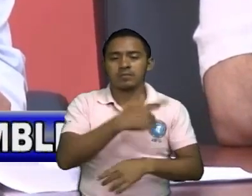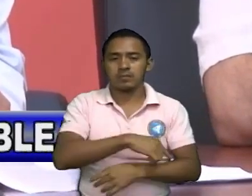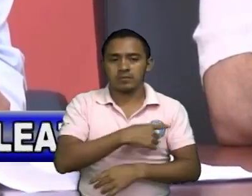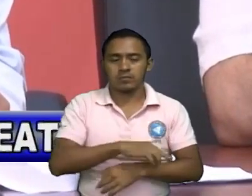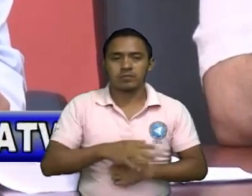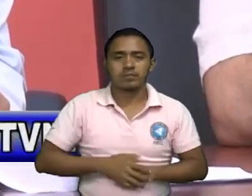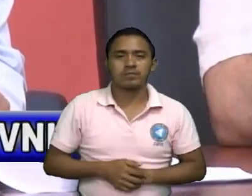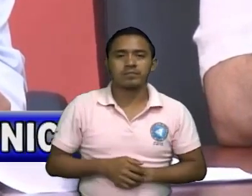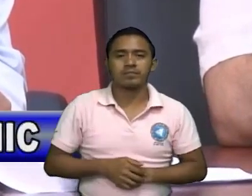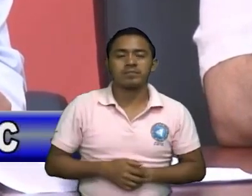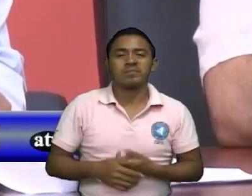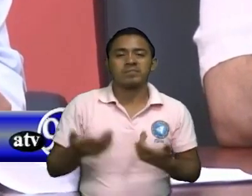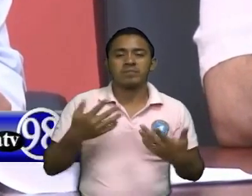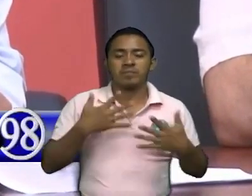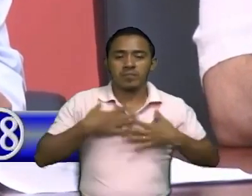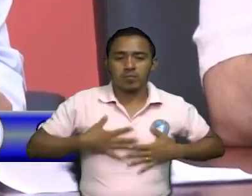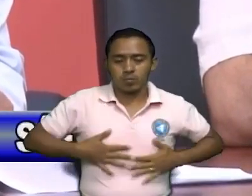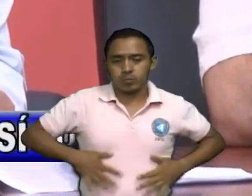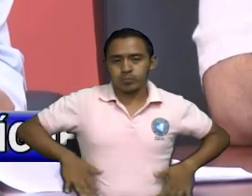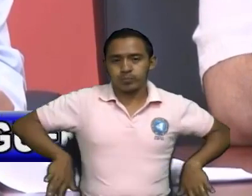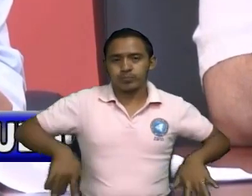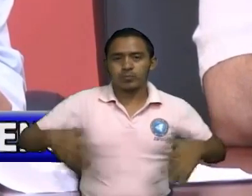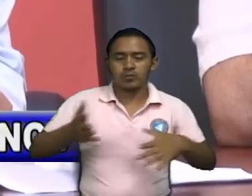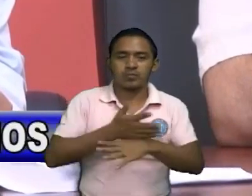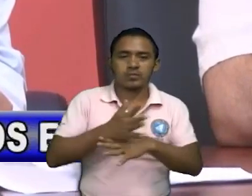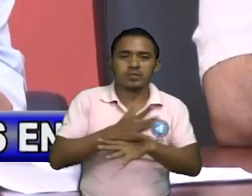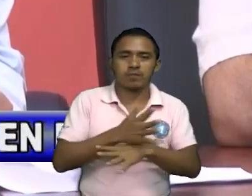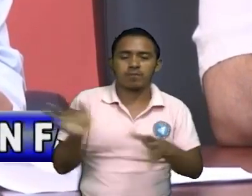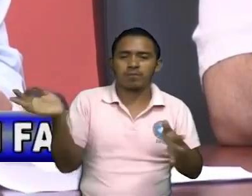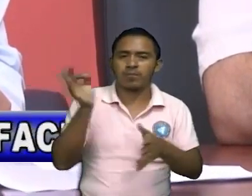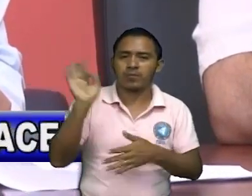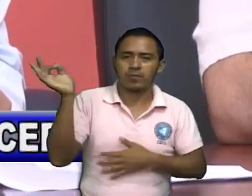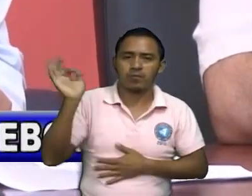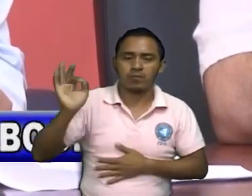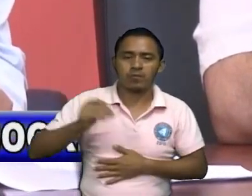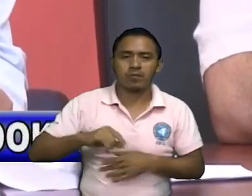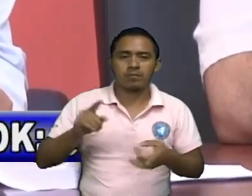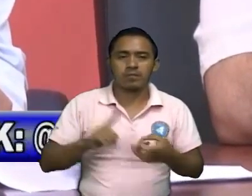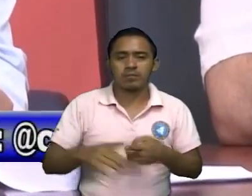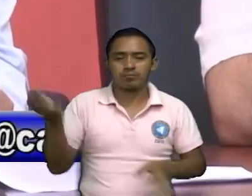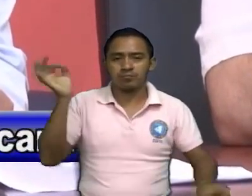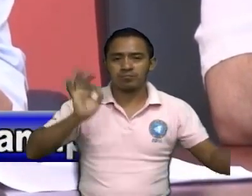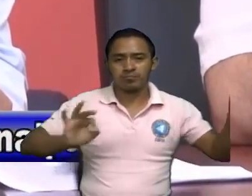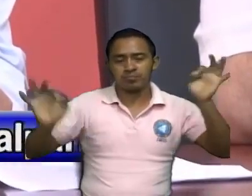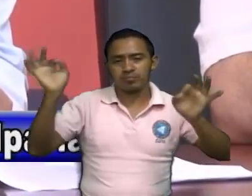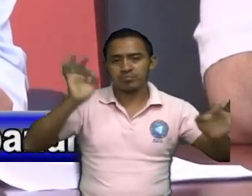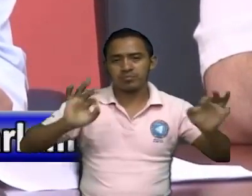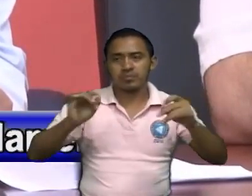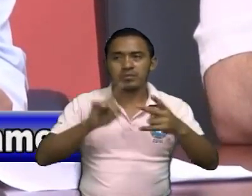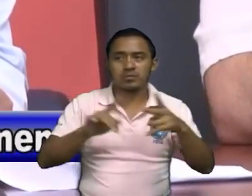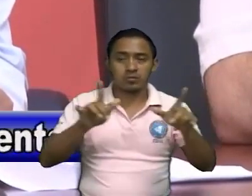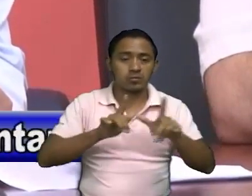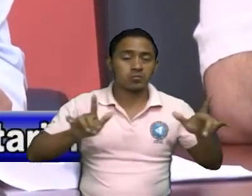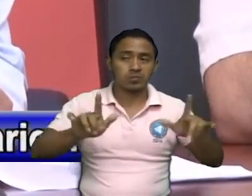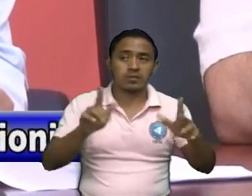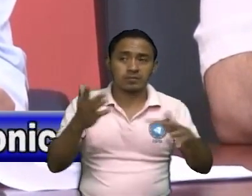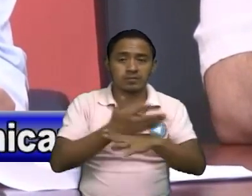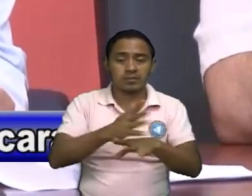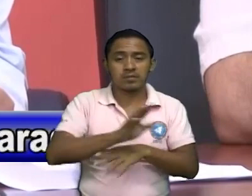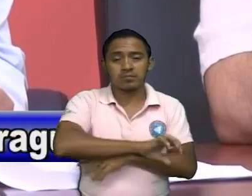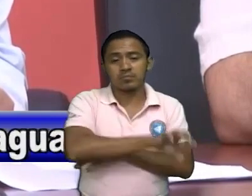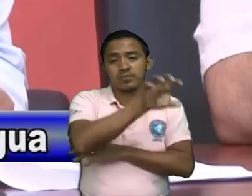estudio vistiendo símbolos de las danzas regionales, locales, en todo el